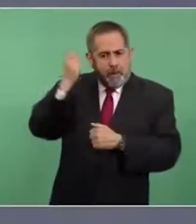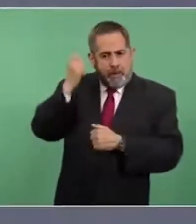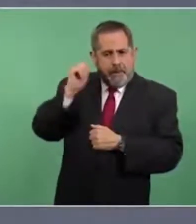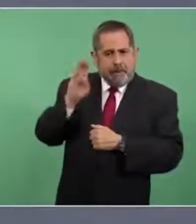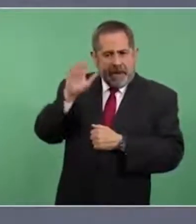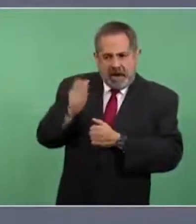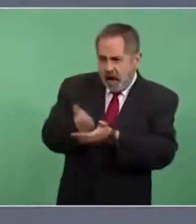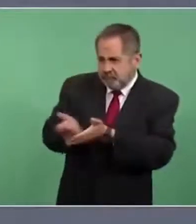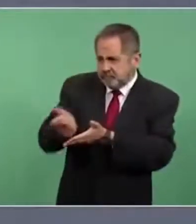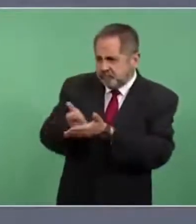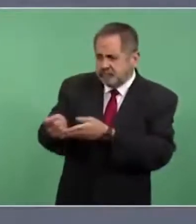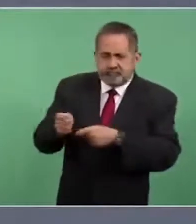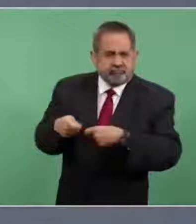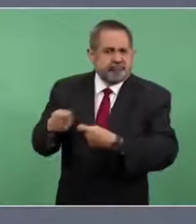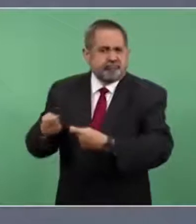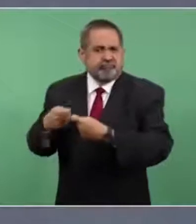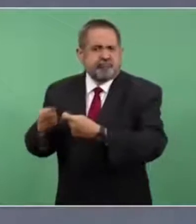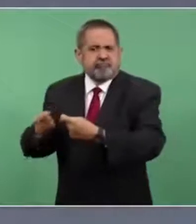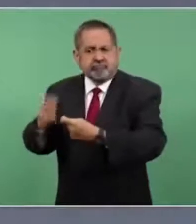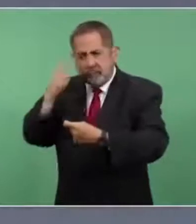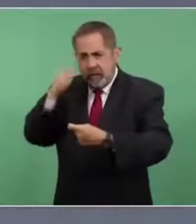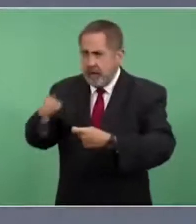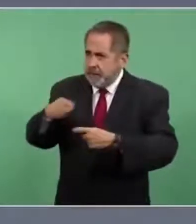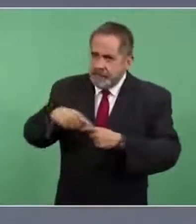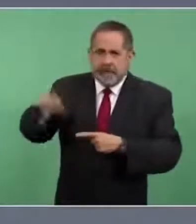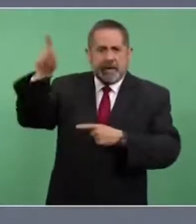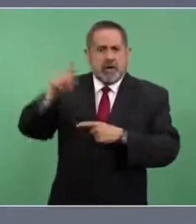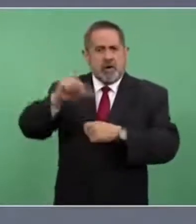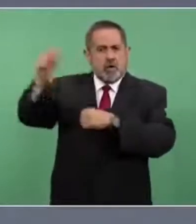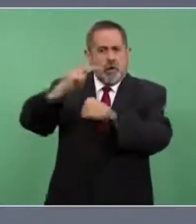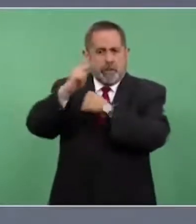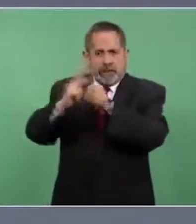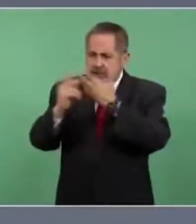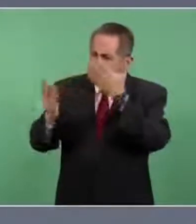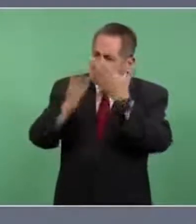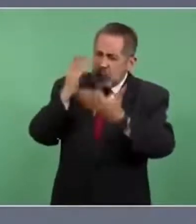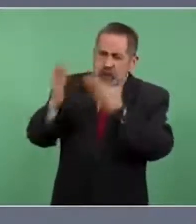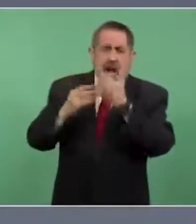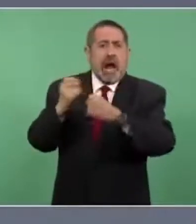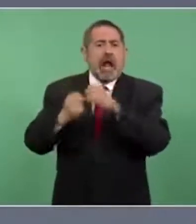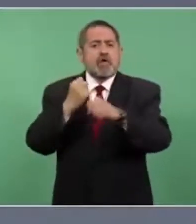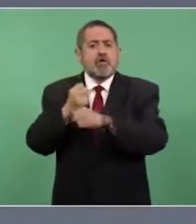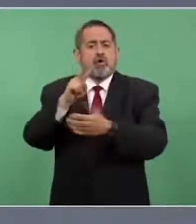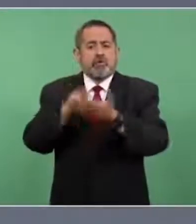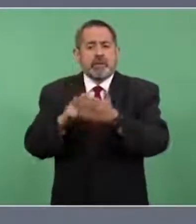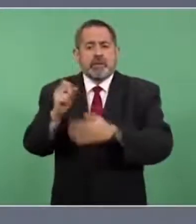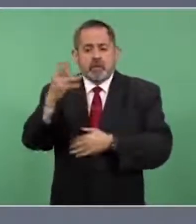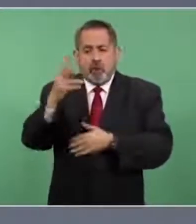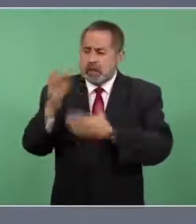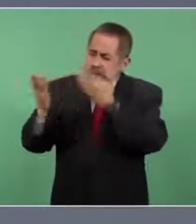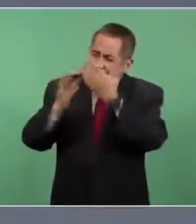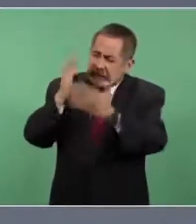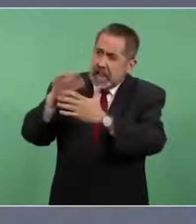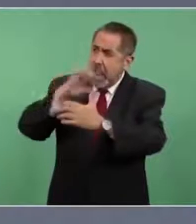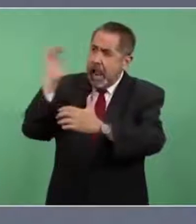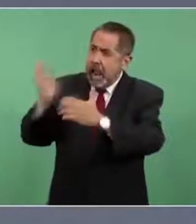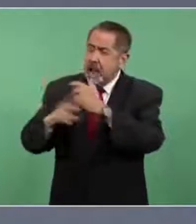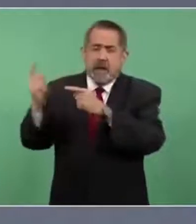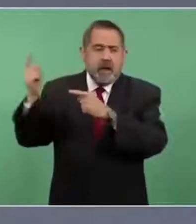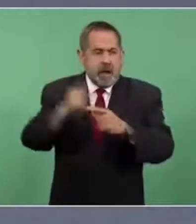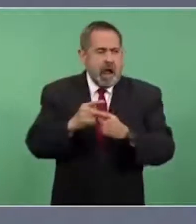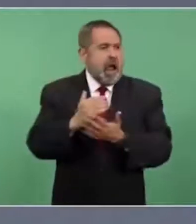que otorgaremos para hacer estudios en el extranjero, en el 2024 el déficit de especialistas